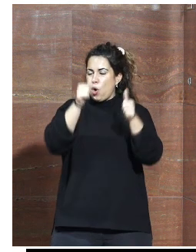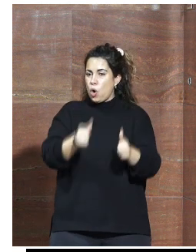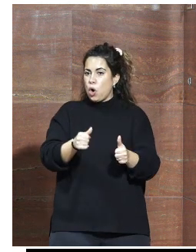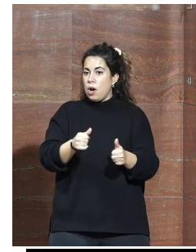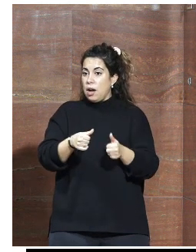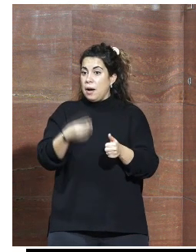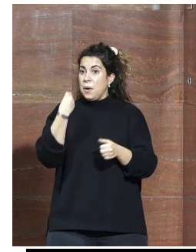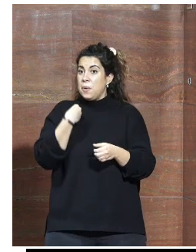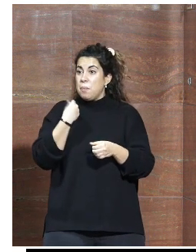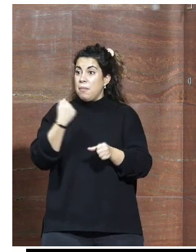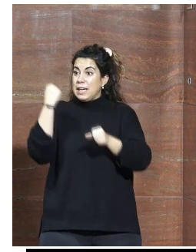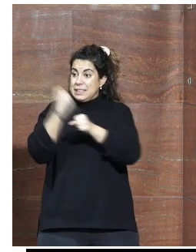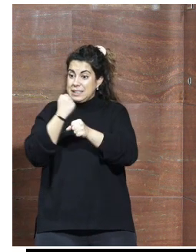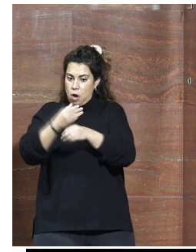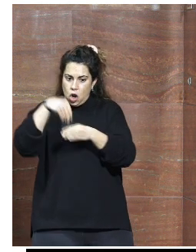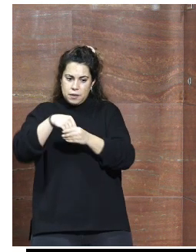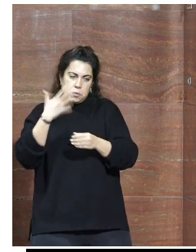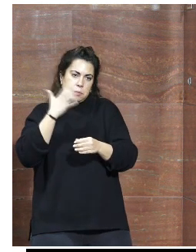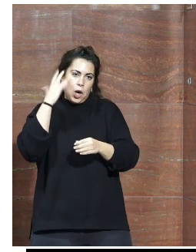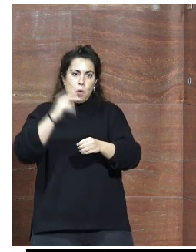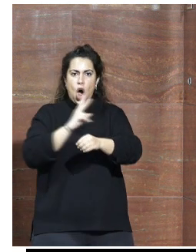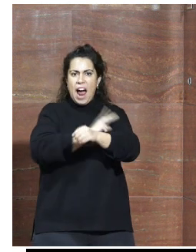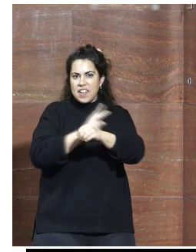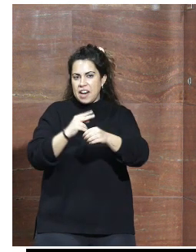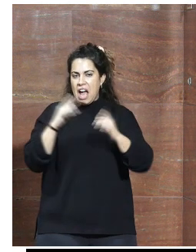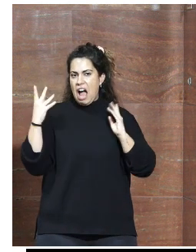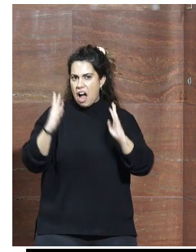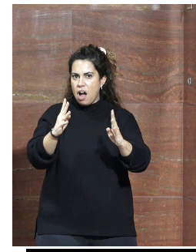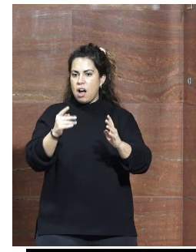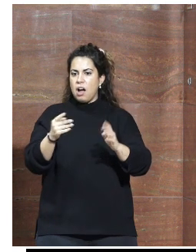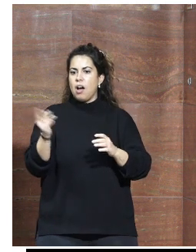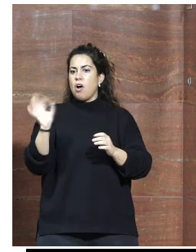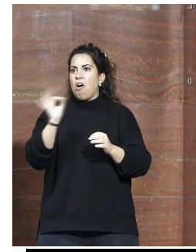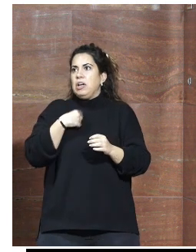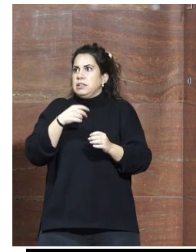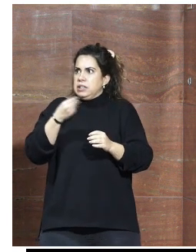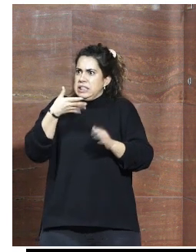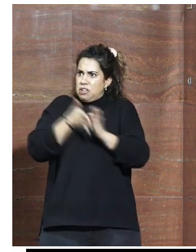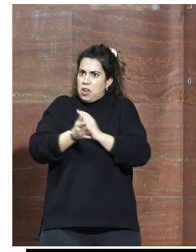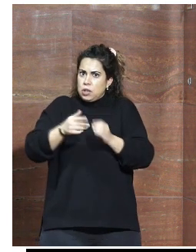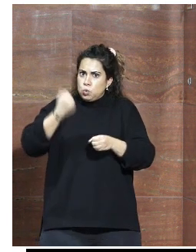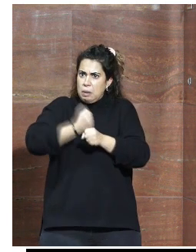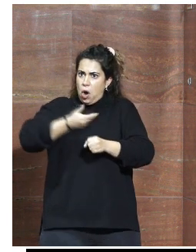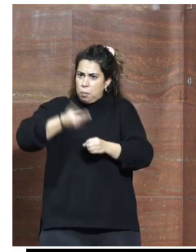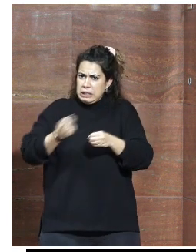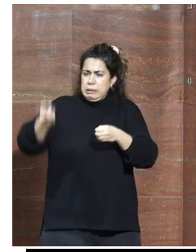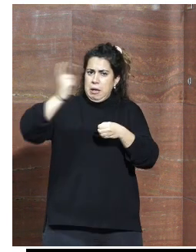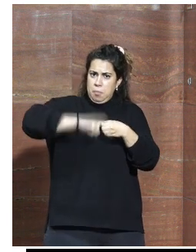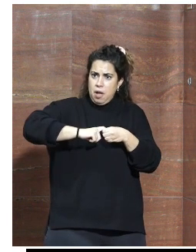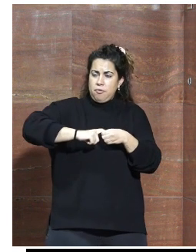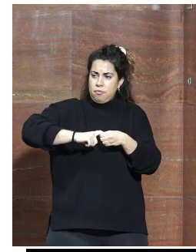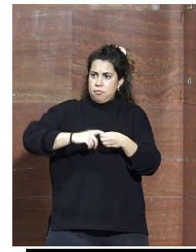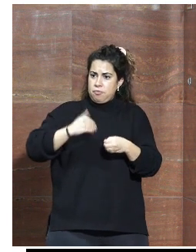que ya no es el de peón de jardinería, sino en un trabajo que aporta, cambia su visión, y además es que realmente